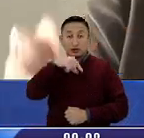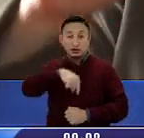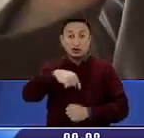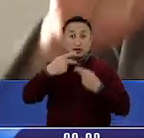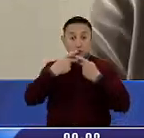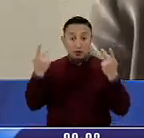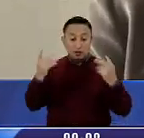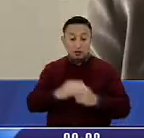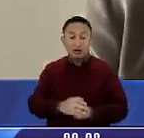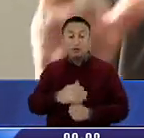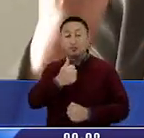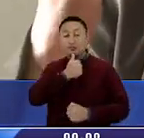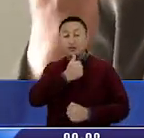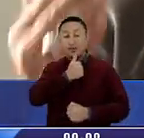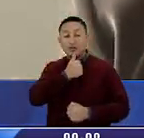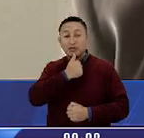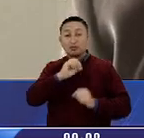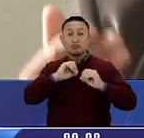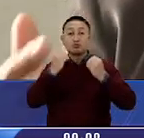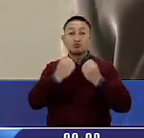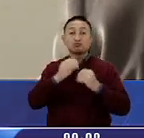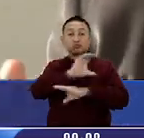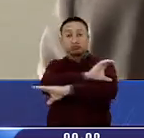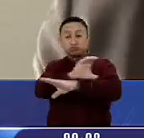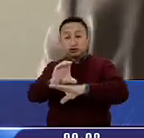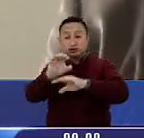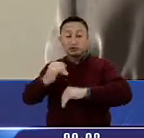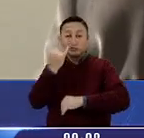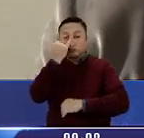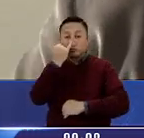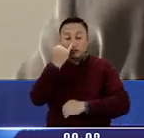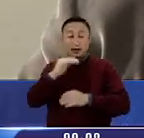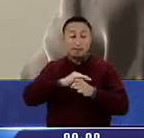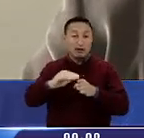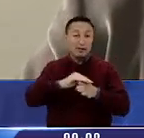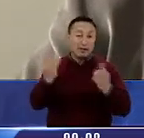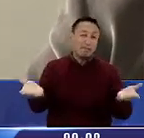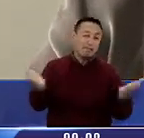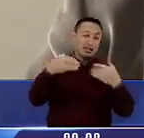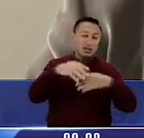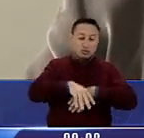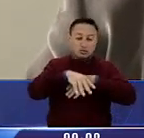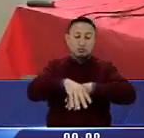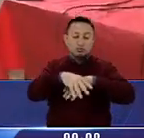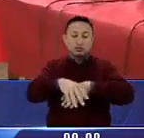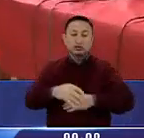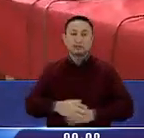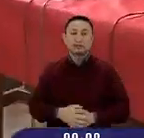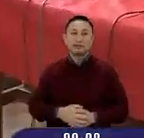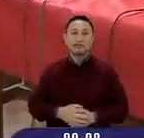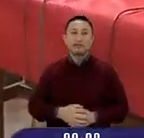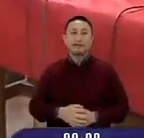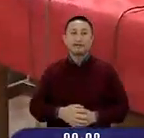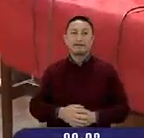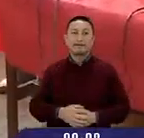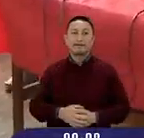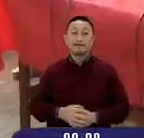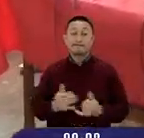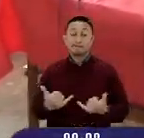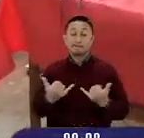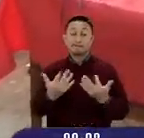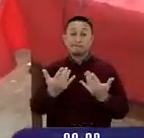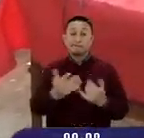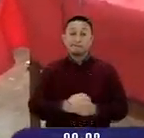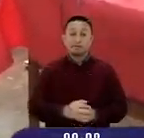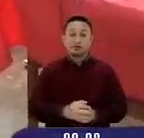público, sector privado, organizaciones campesinas, indígenas, les invitamos a participar de esta jornada. Esta vez, a la espera del